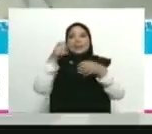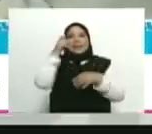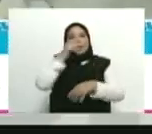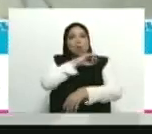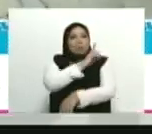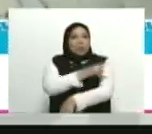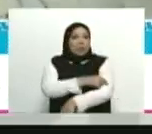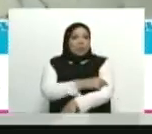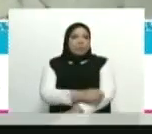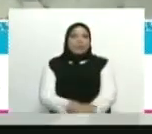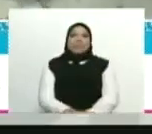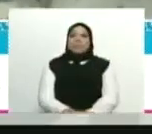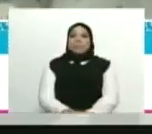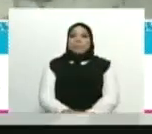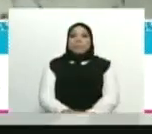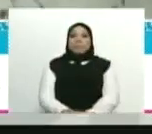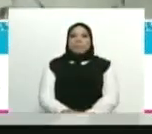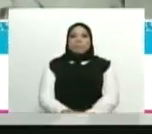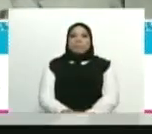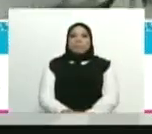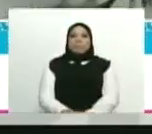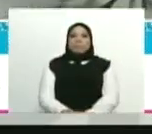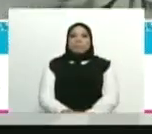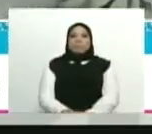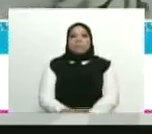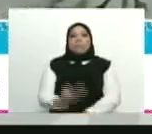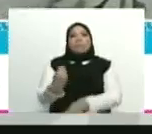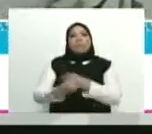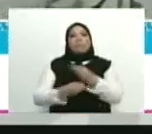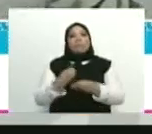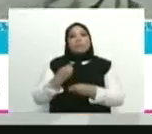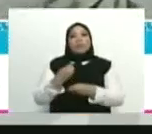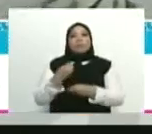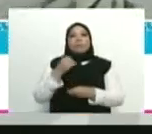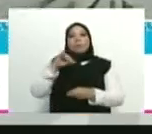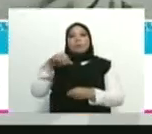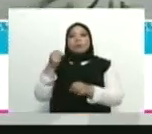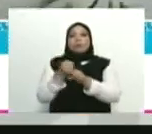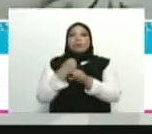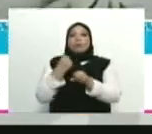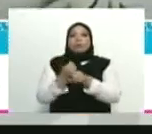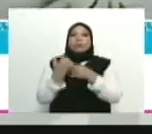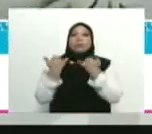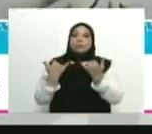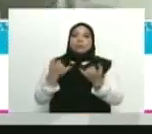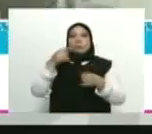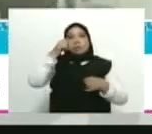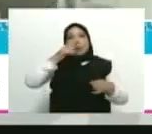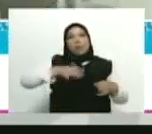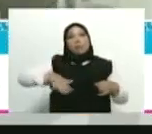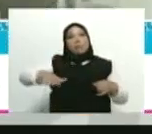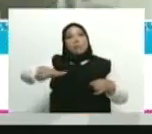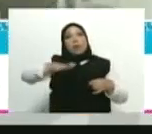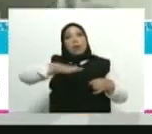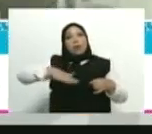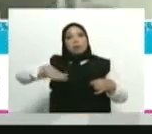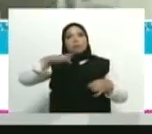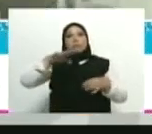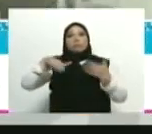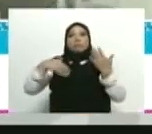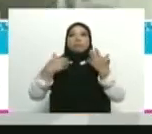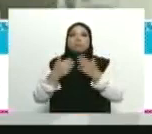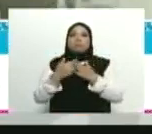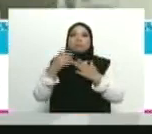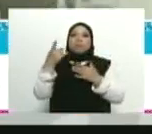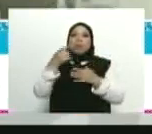poder. Una consigna profética creada por Jorge Rodríguez, y así fue. El pueblo conquistó el poder, y aquí vamos,